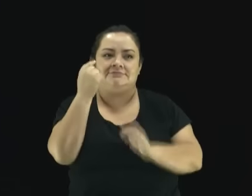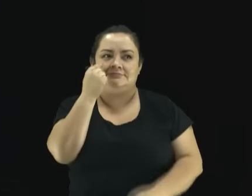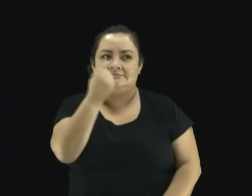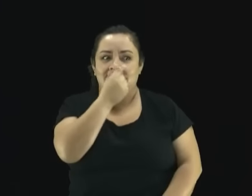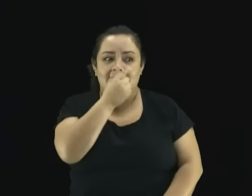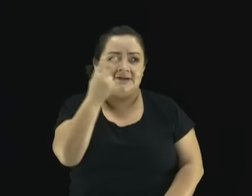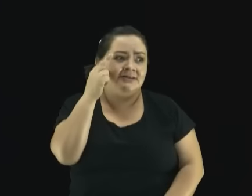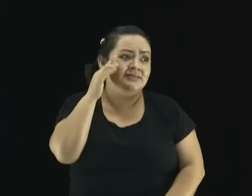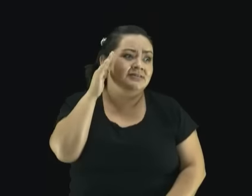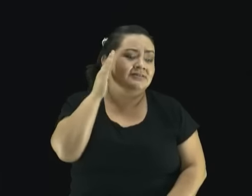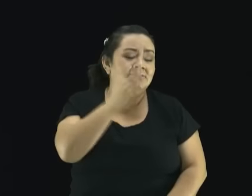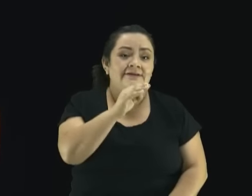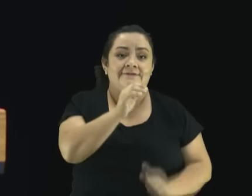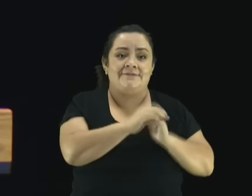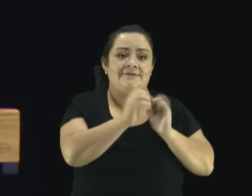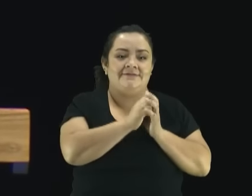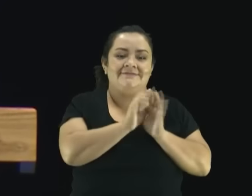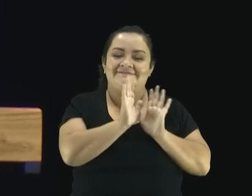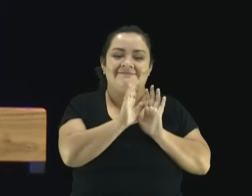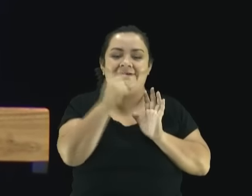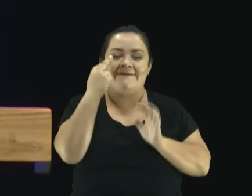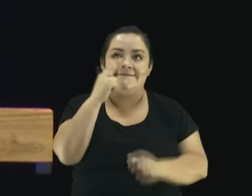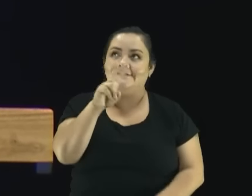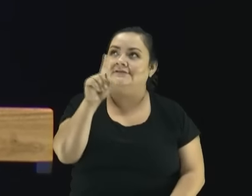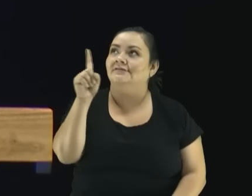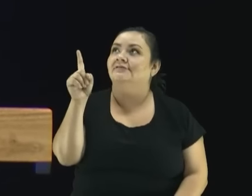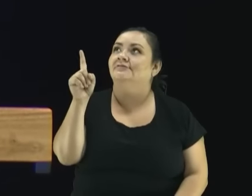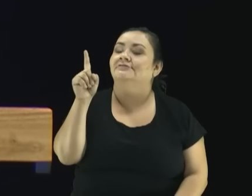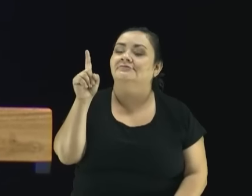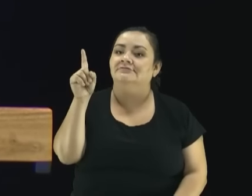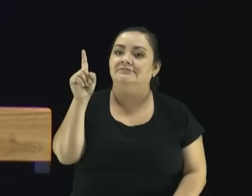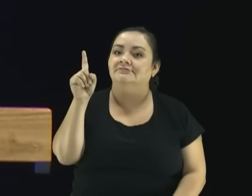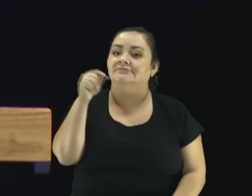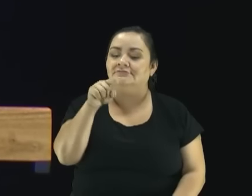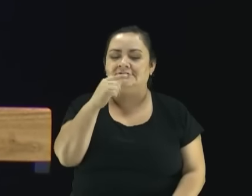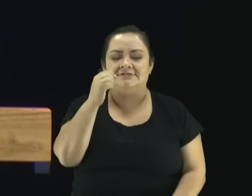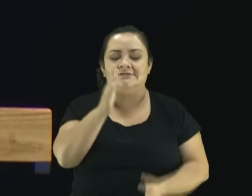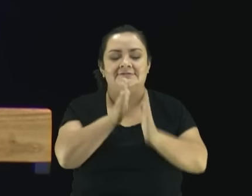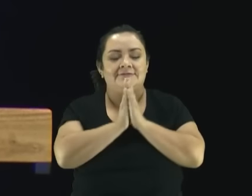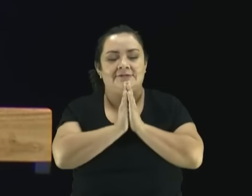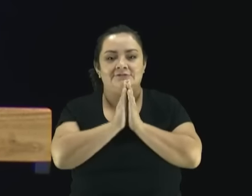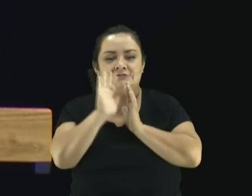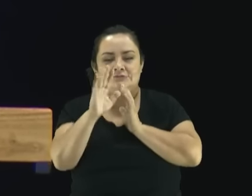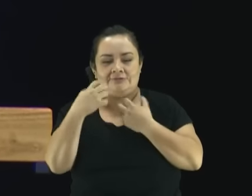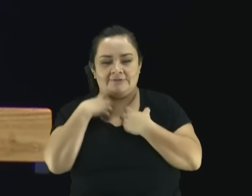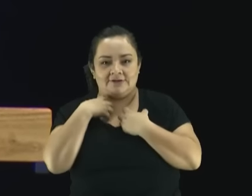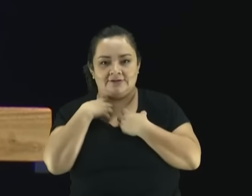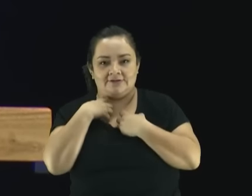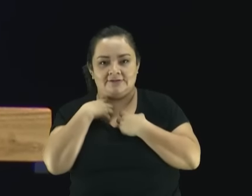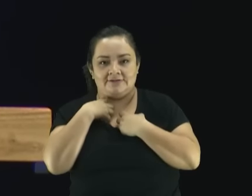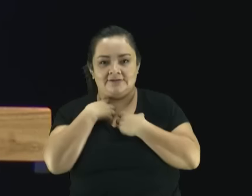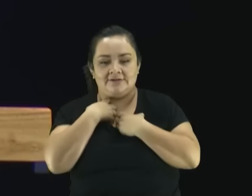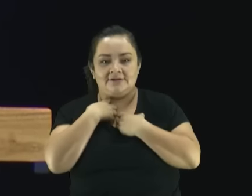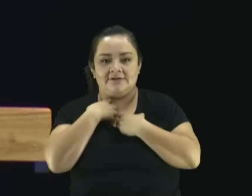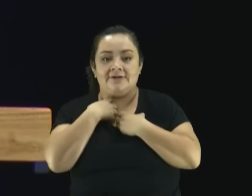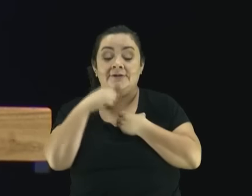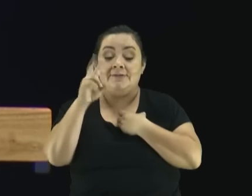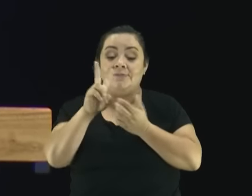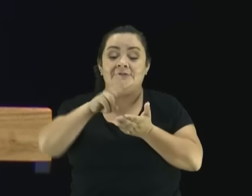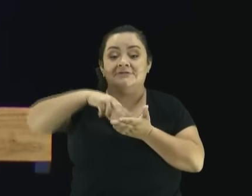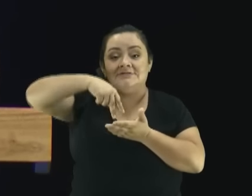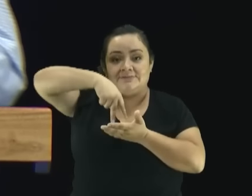en los problemas ponga sus ojos en Dios si quiere orar por su vida deme ese privilegio Póngase